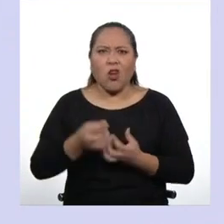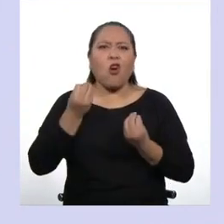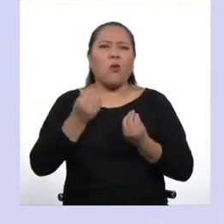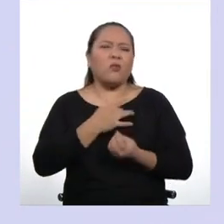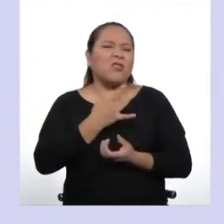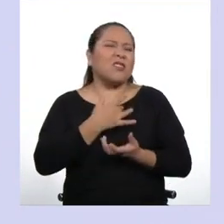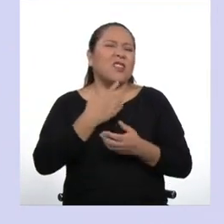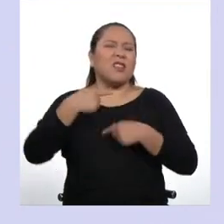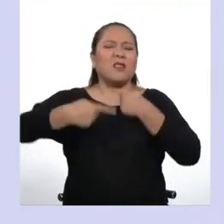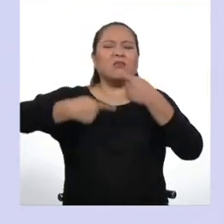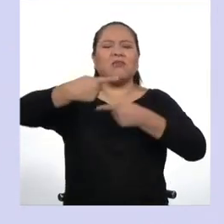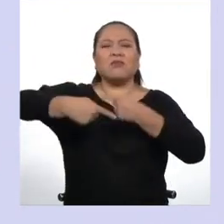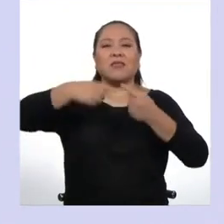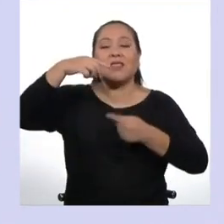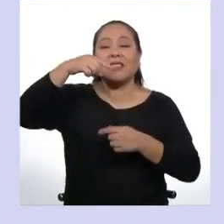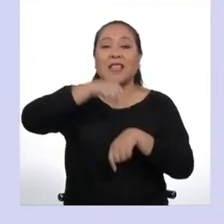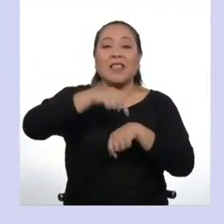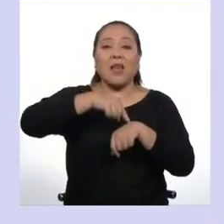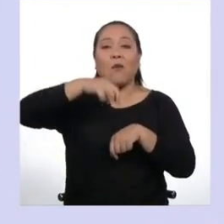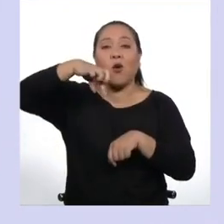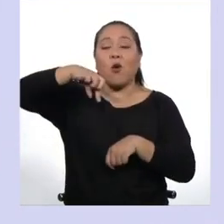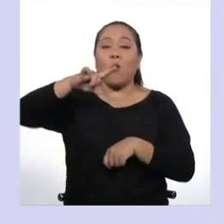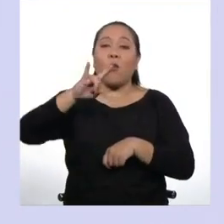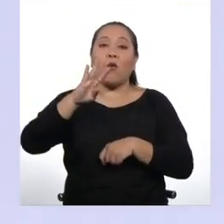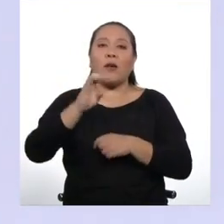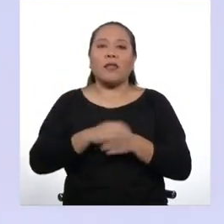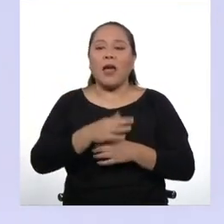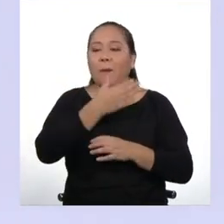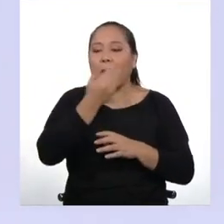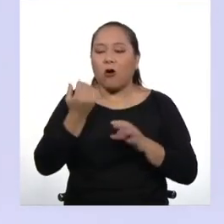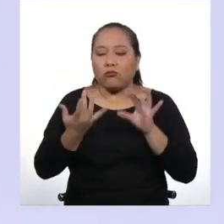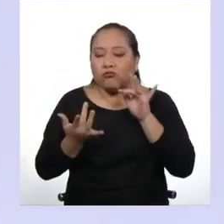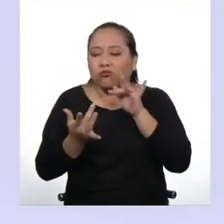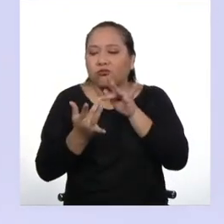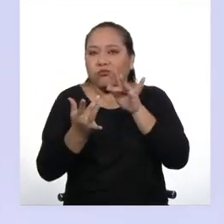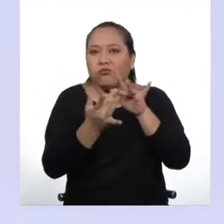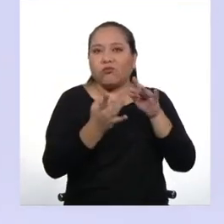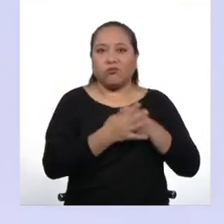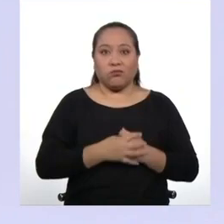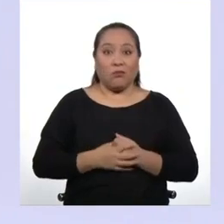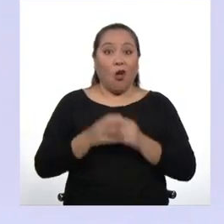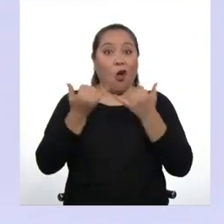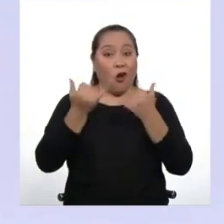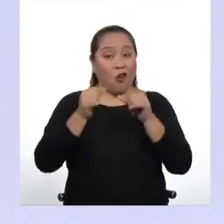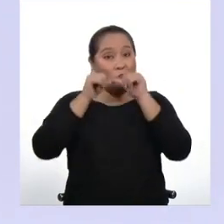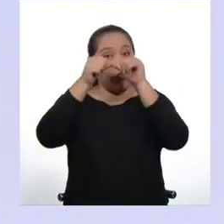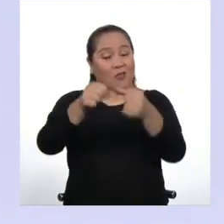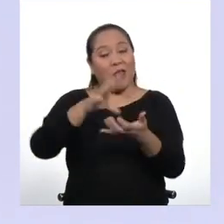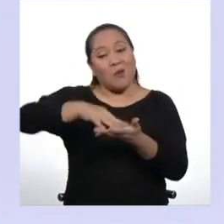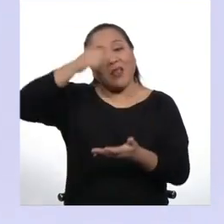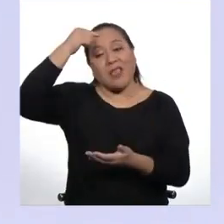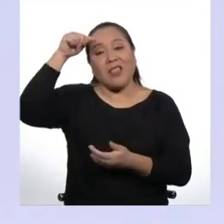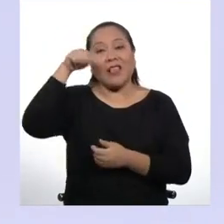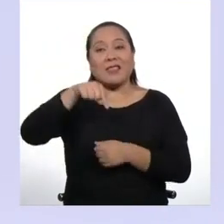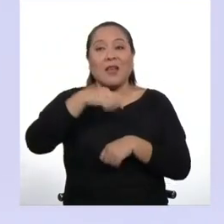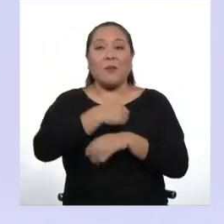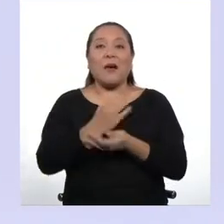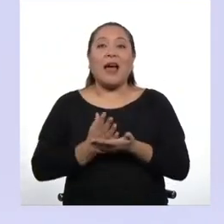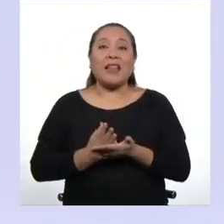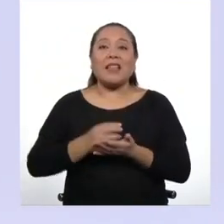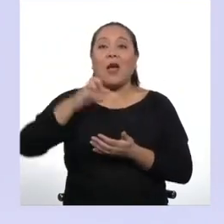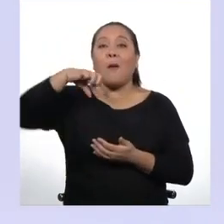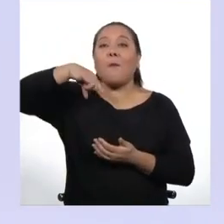expresarnos en la familia es la mejor manera de fortalecer nuestros lazos. Hoy continuaremos aprendiendo sobre esta etapa, la